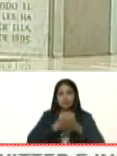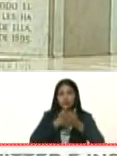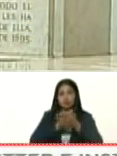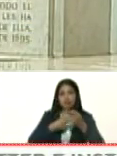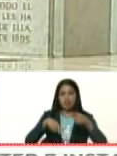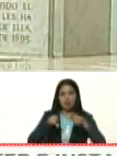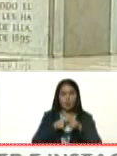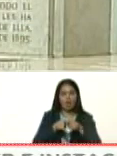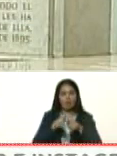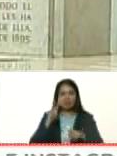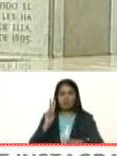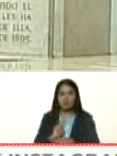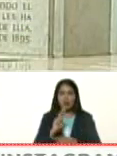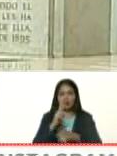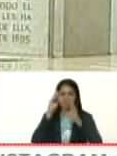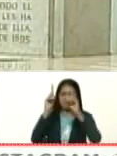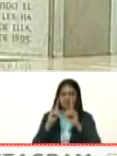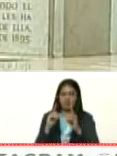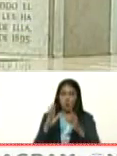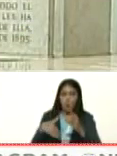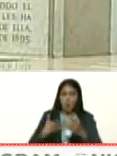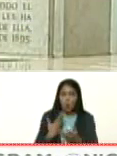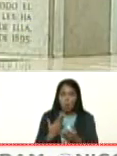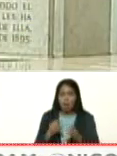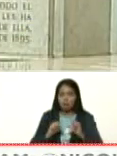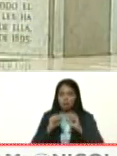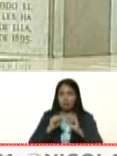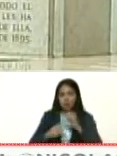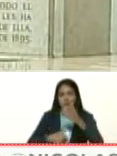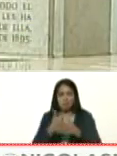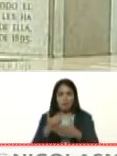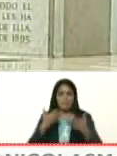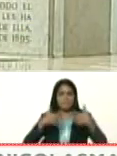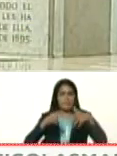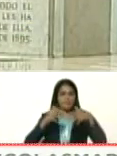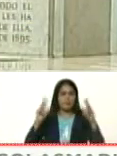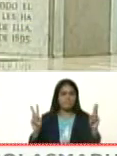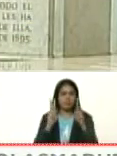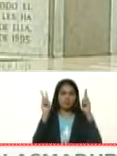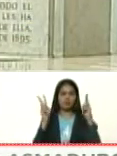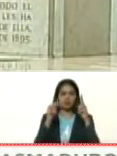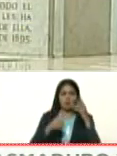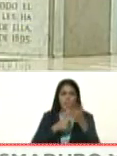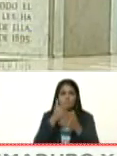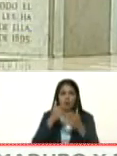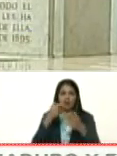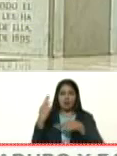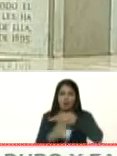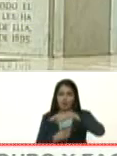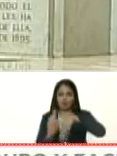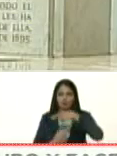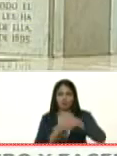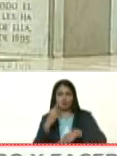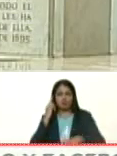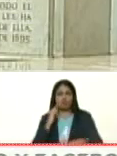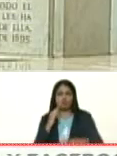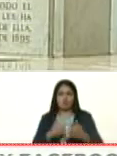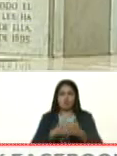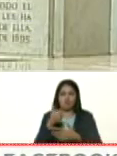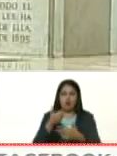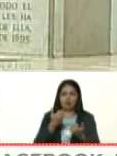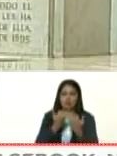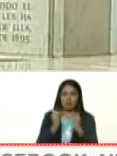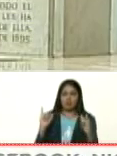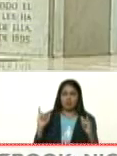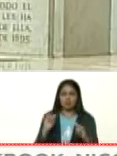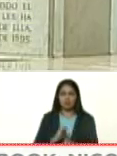Pantano de Vargas decidía la posibilidad de continuar la marcha victoriosa de la revolución de Bolívar, de la revolución de